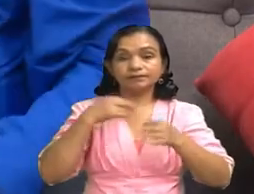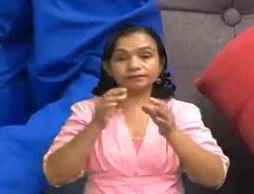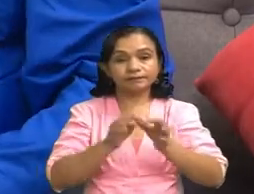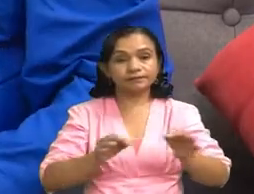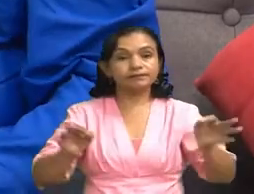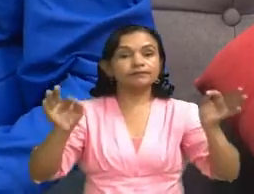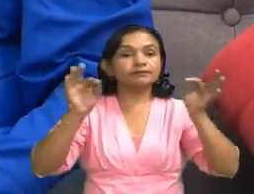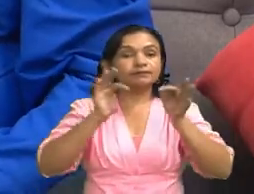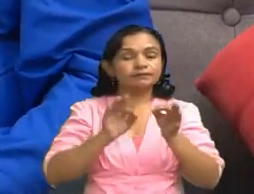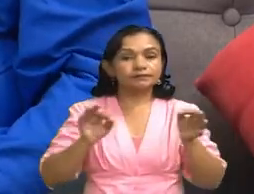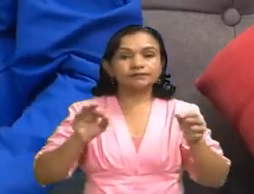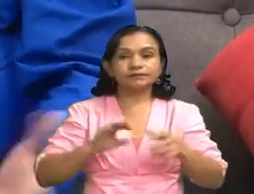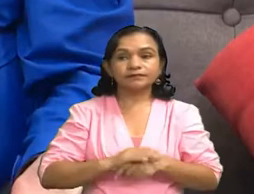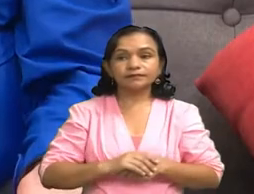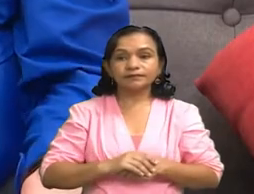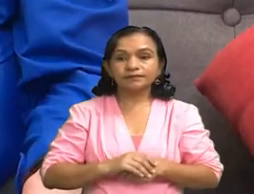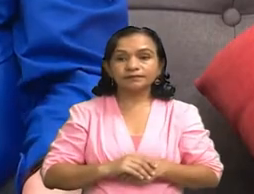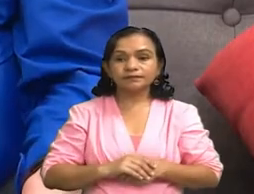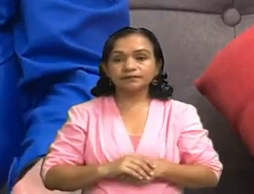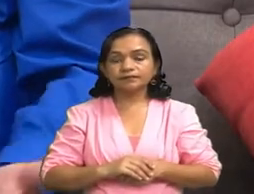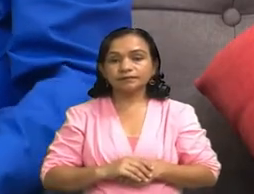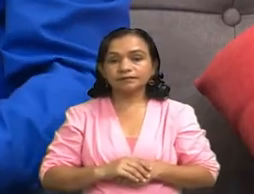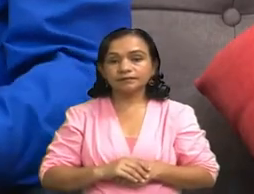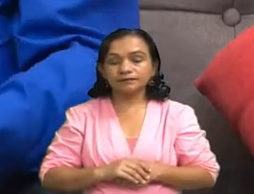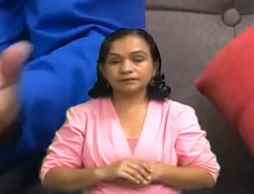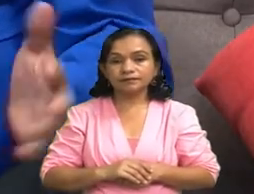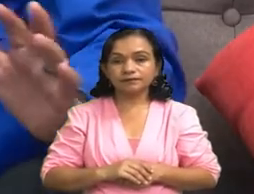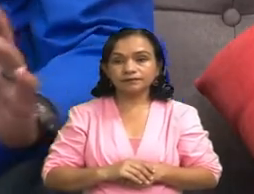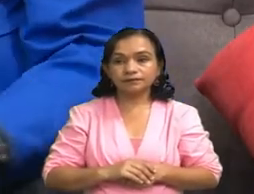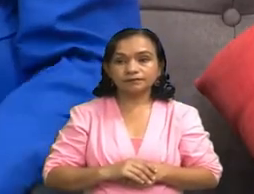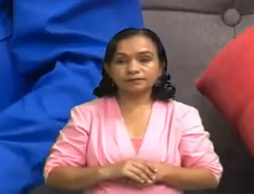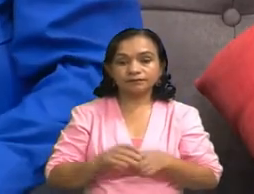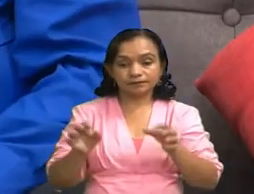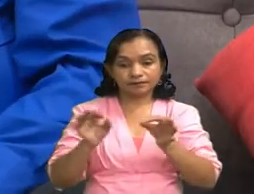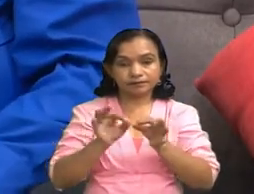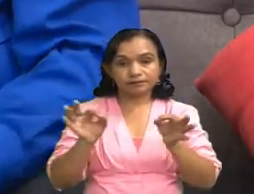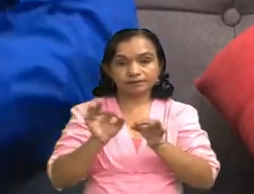significativo. Estratégicamente. Estratégicamente la isla.